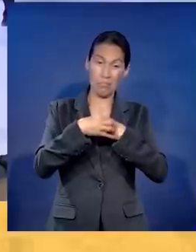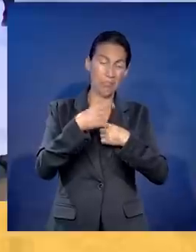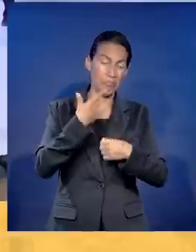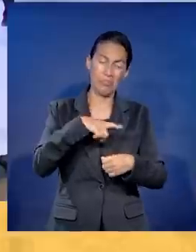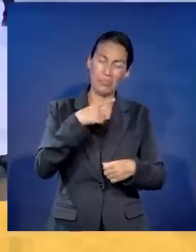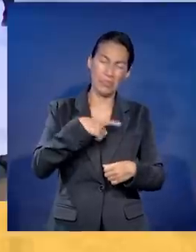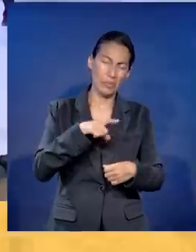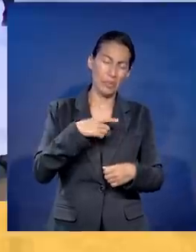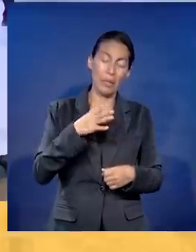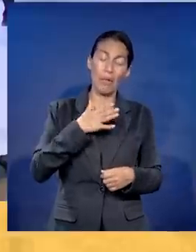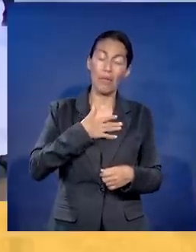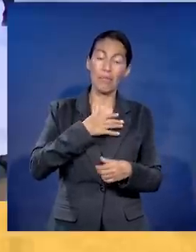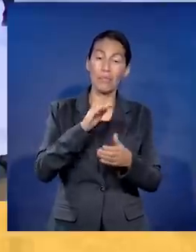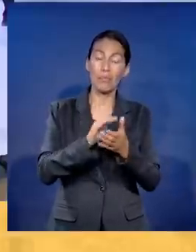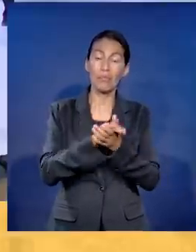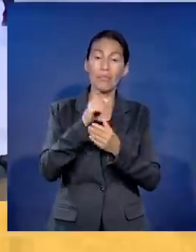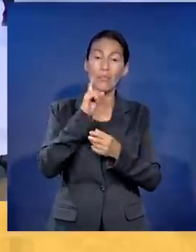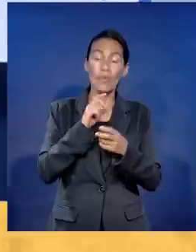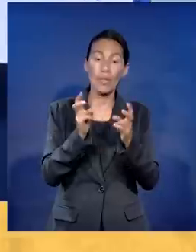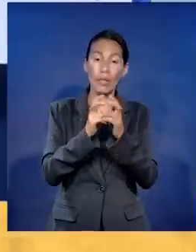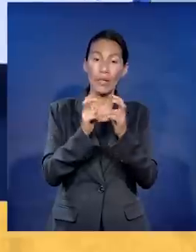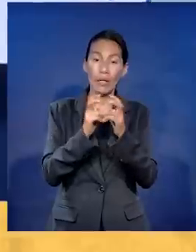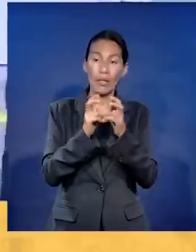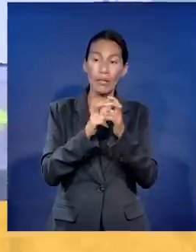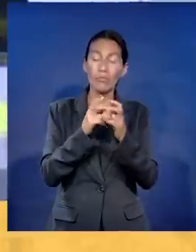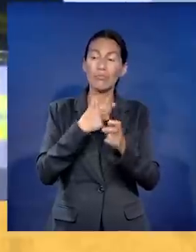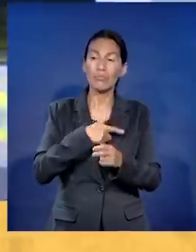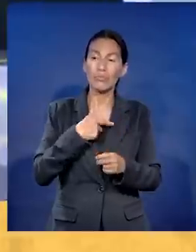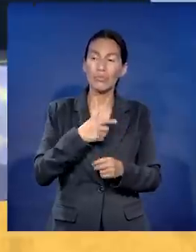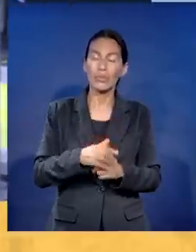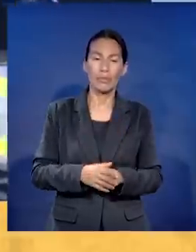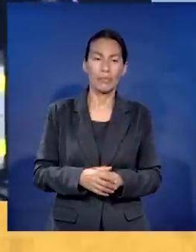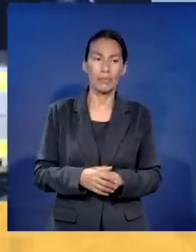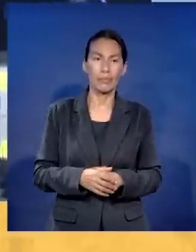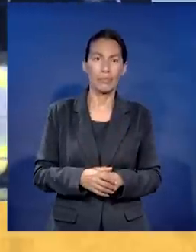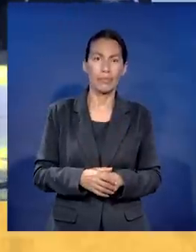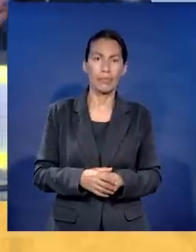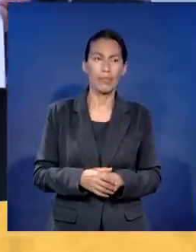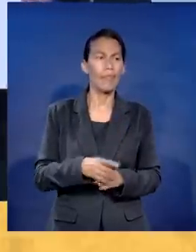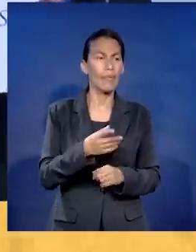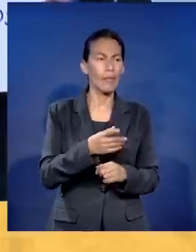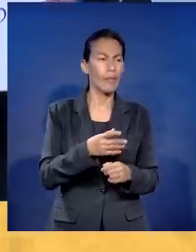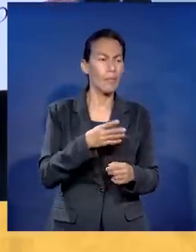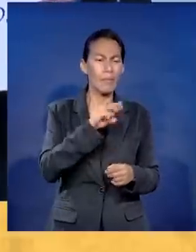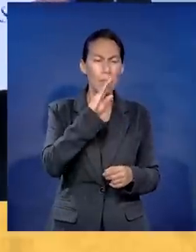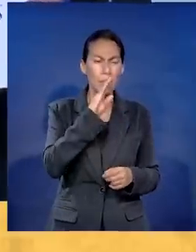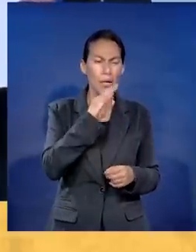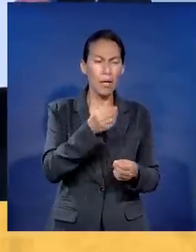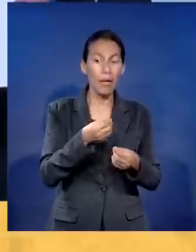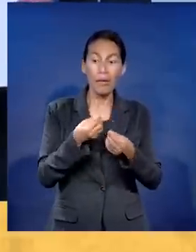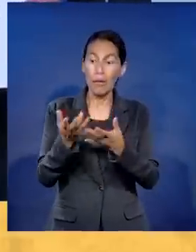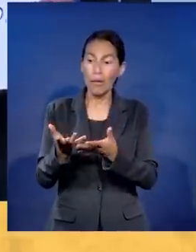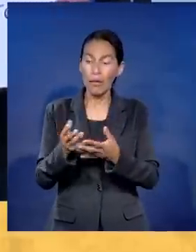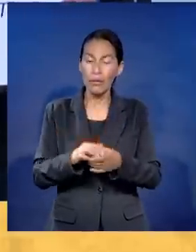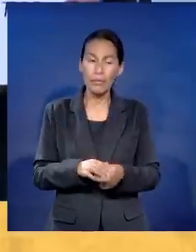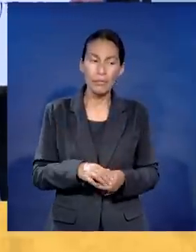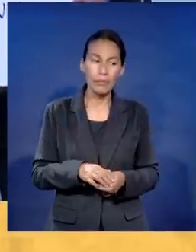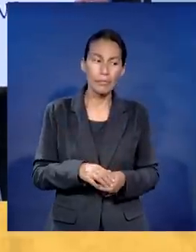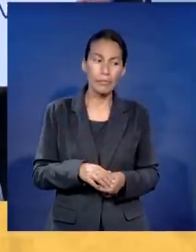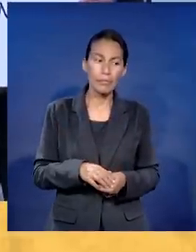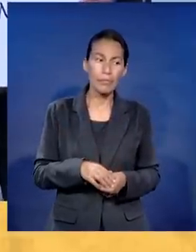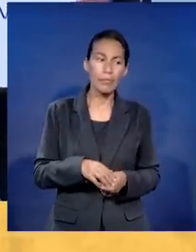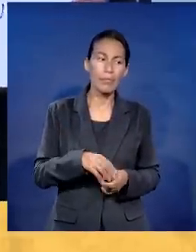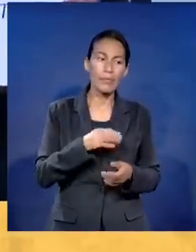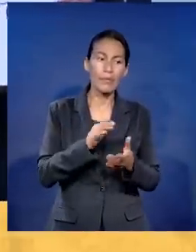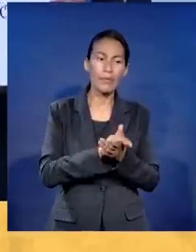caldo caliente y un día llegamos a la casa dice mi mamá qué te sirvo mijo dice mi esposa unas lentejas mi